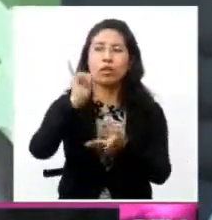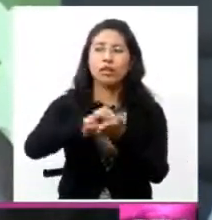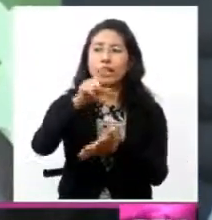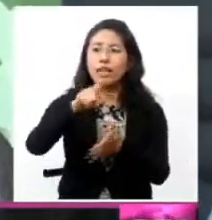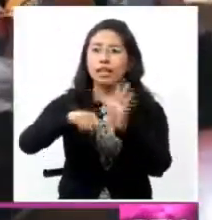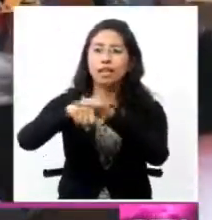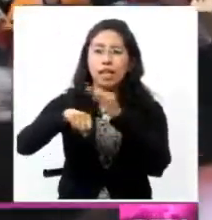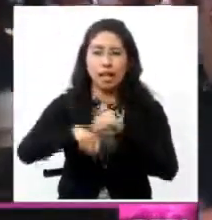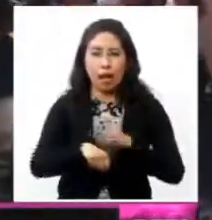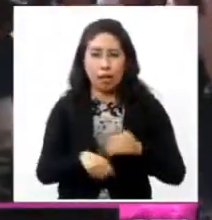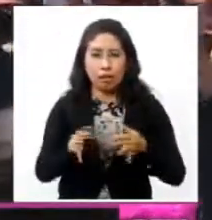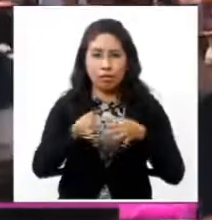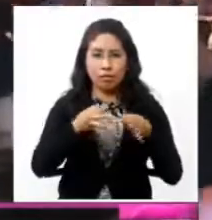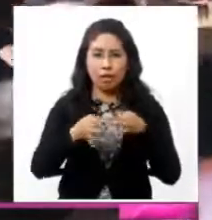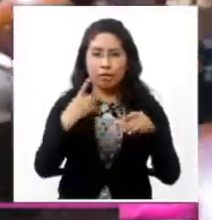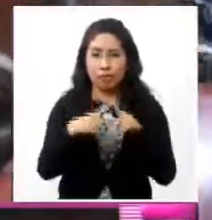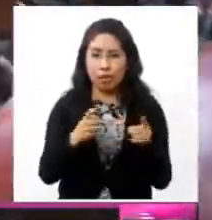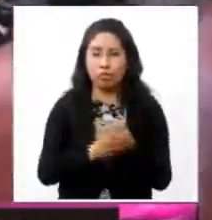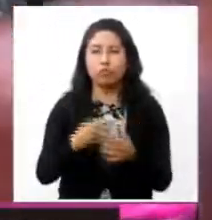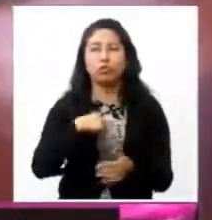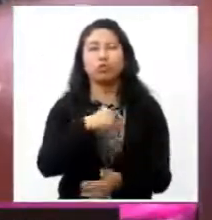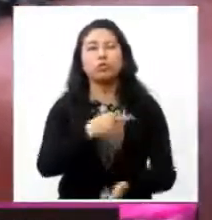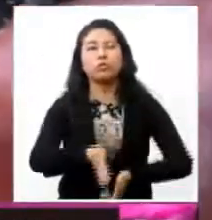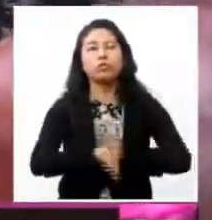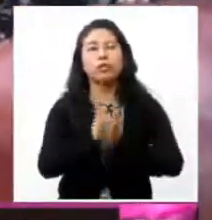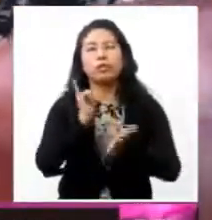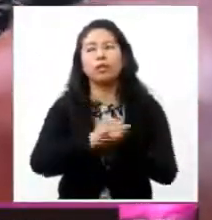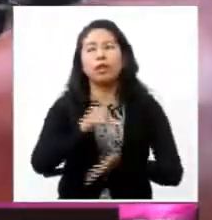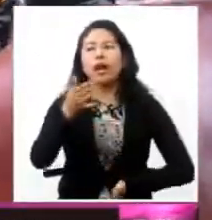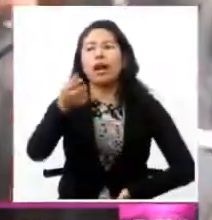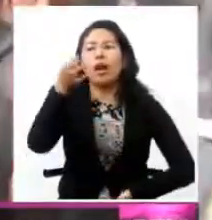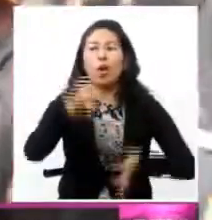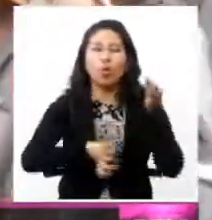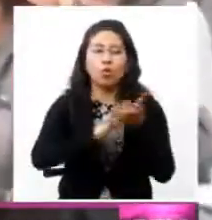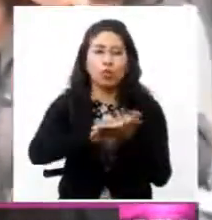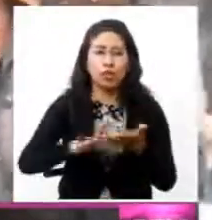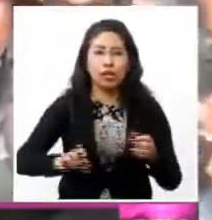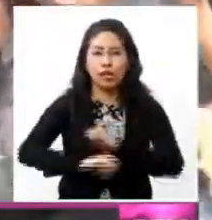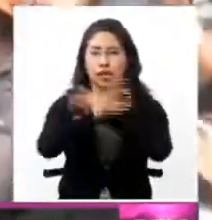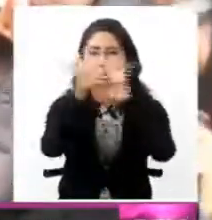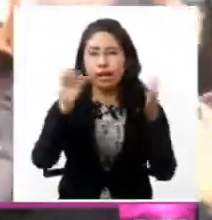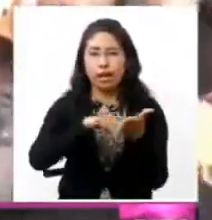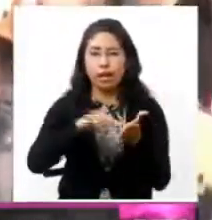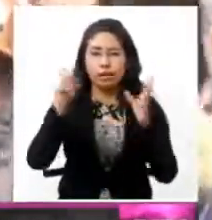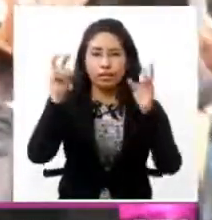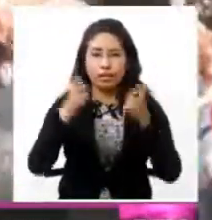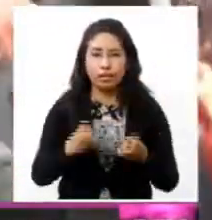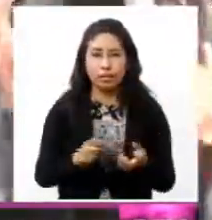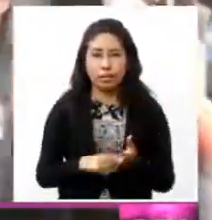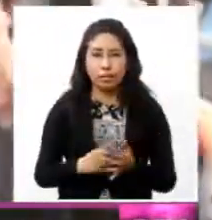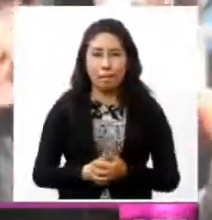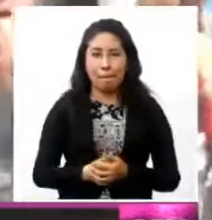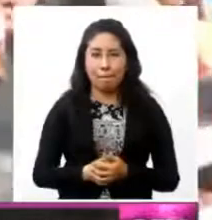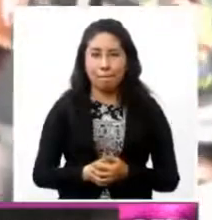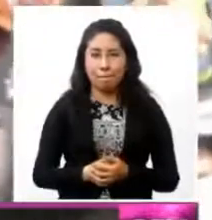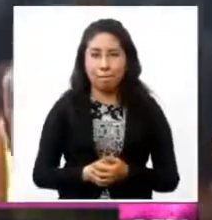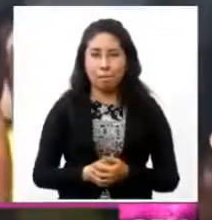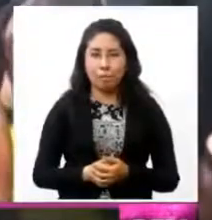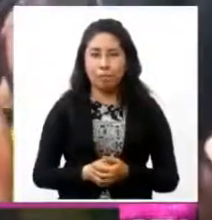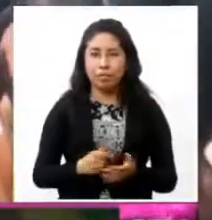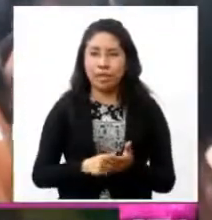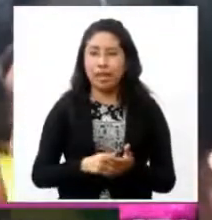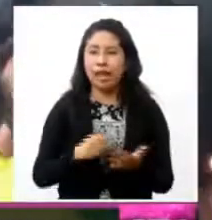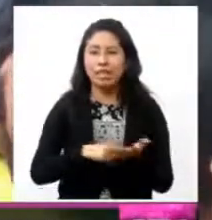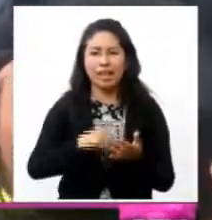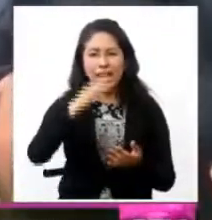otro lado también el pueblo está pidiendo de que se haga justicia y se esclarezca este tema seguramente de la muerte de nuestro compañero